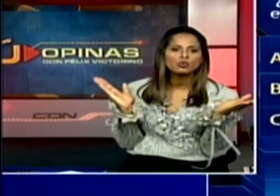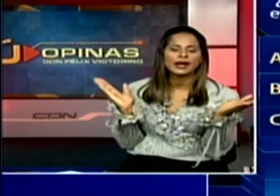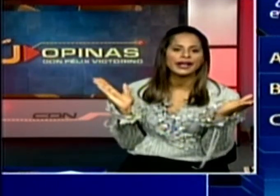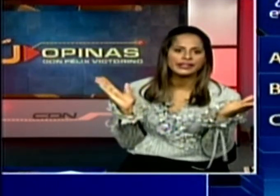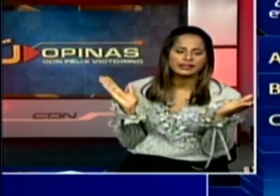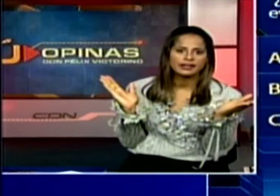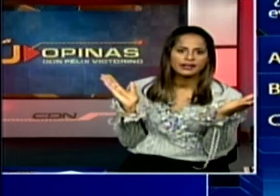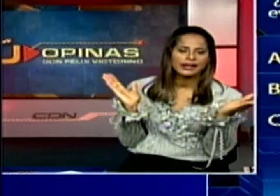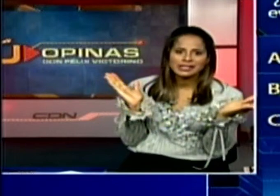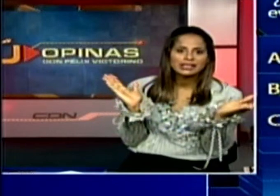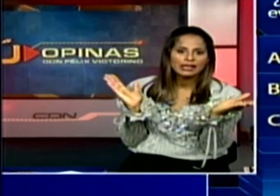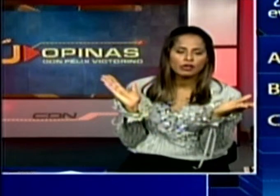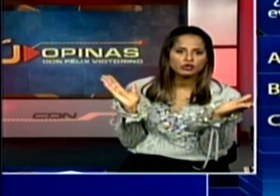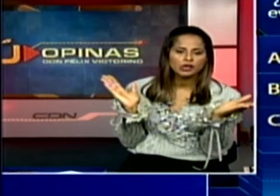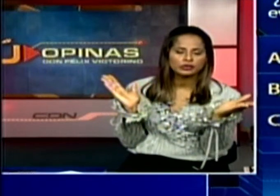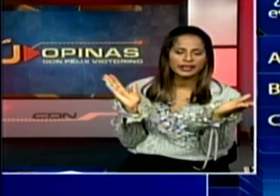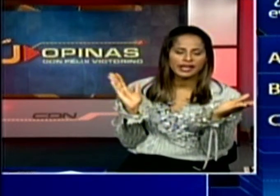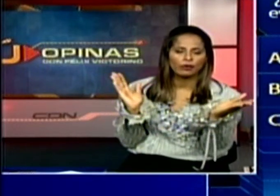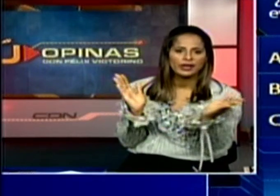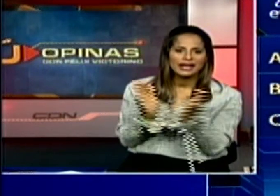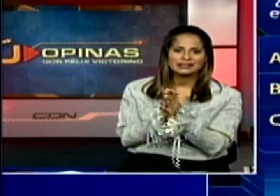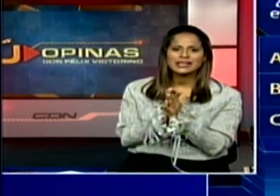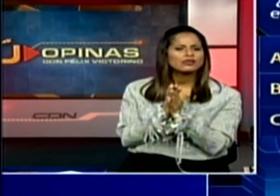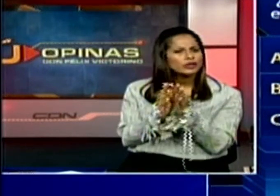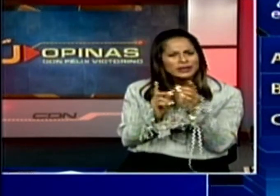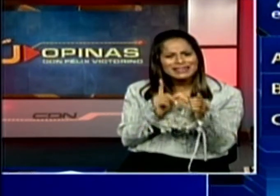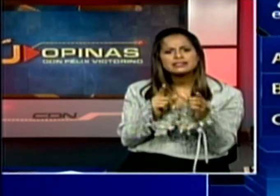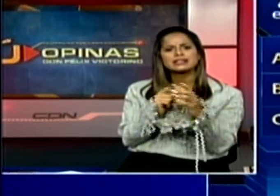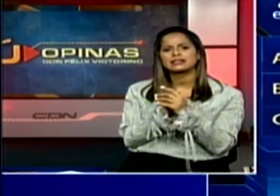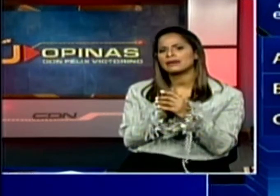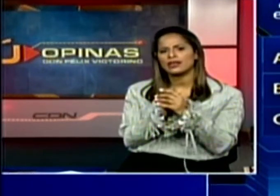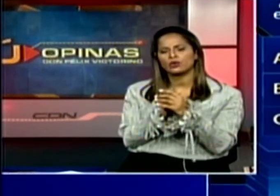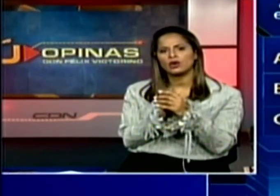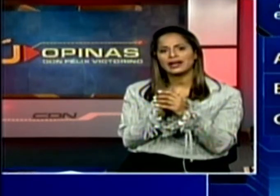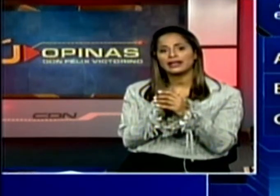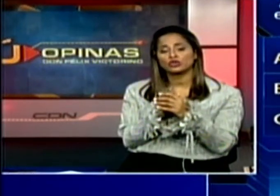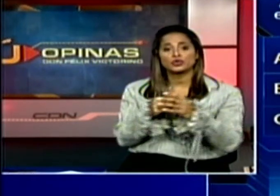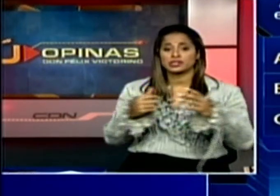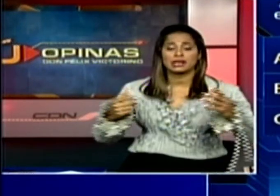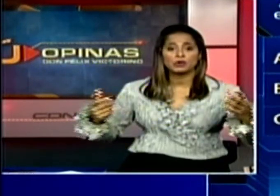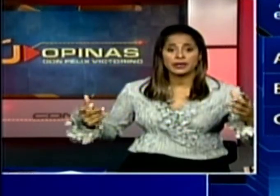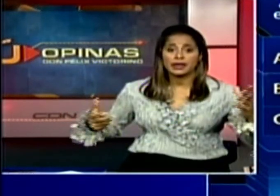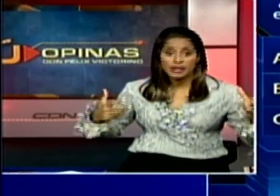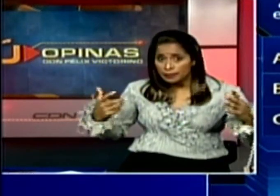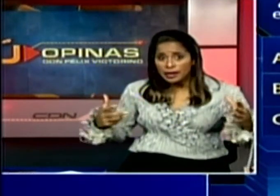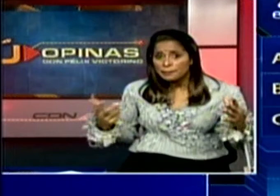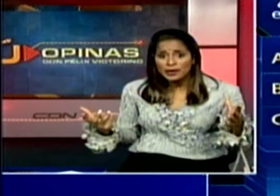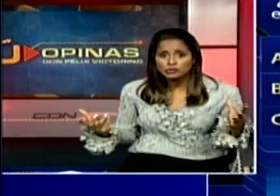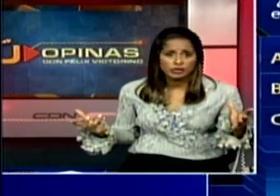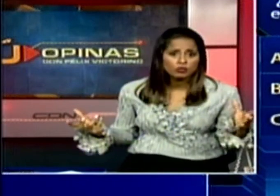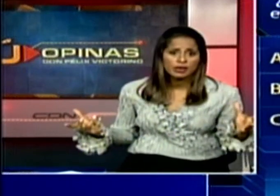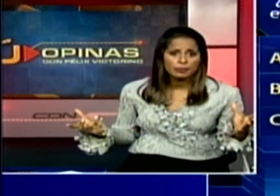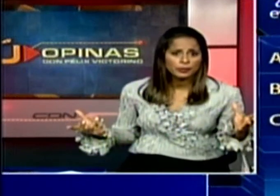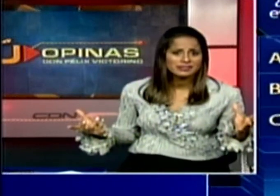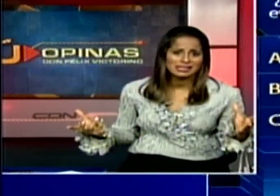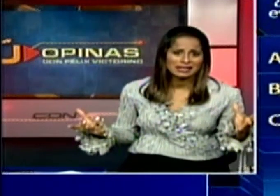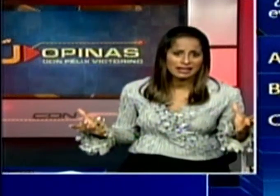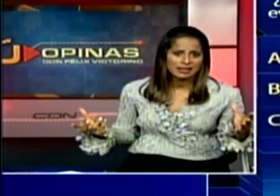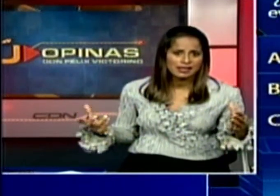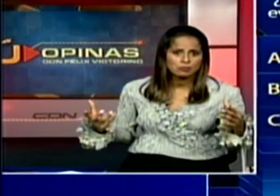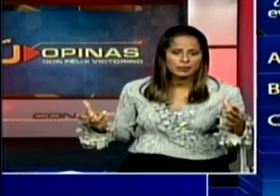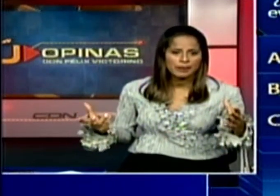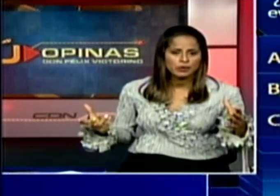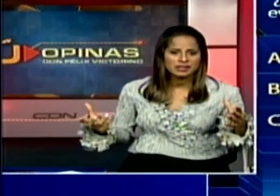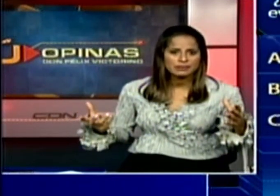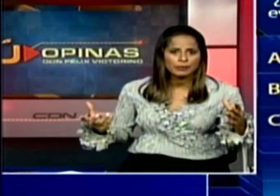pone su mascarilla, está tratando de no ser contagiado. Así que yo creo que ese es el llamado. Ahora todos estamos expuestos de nuevo, porque salir a la